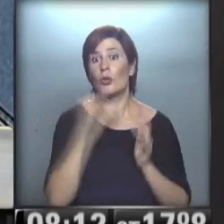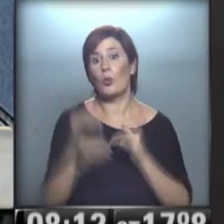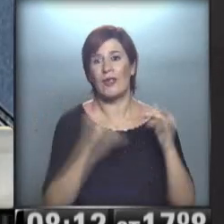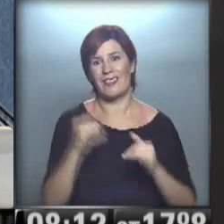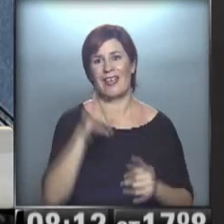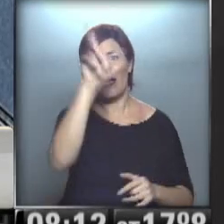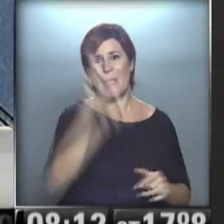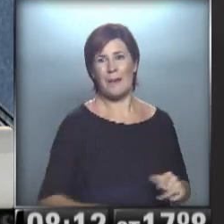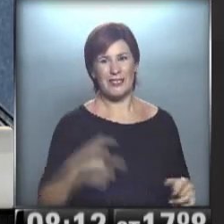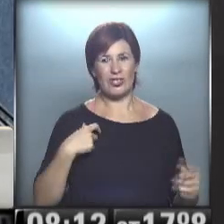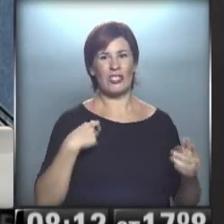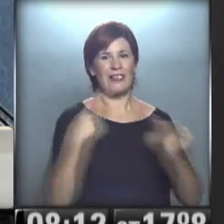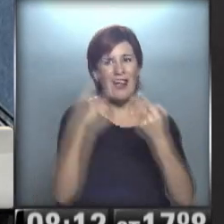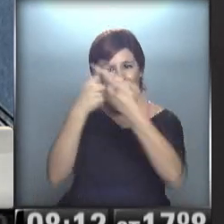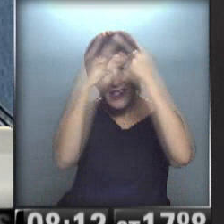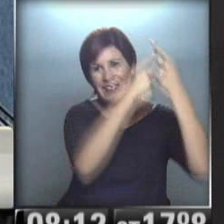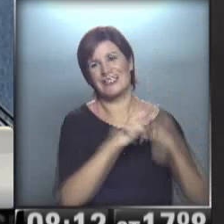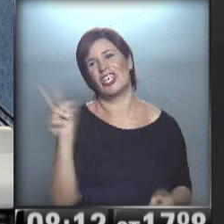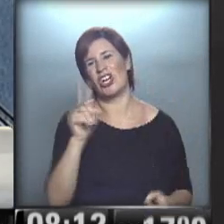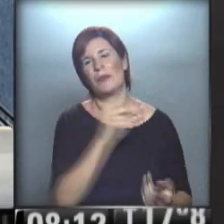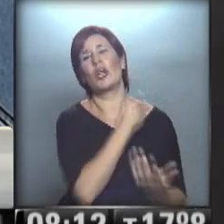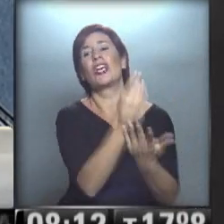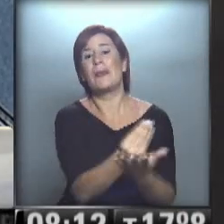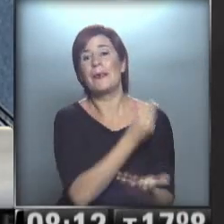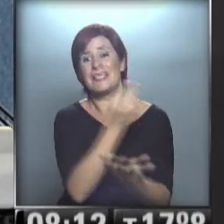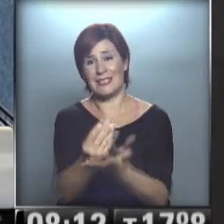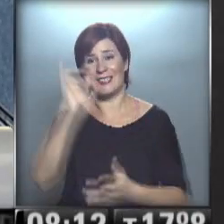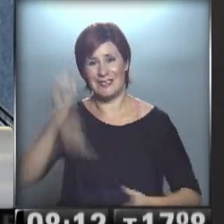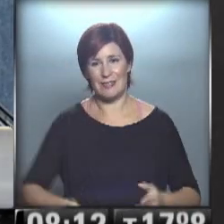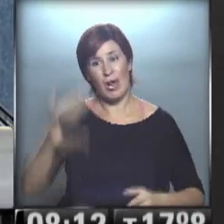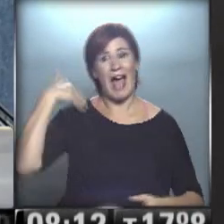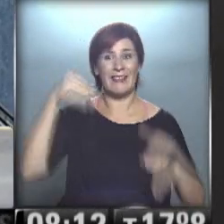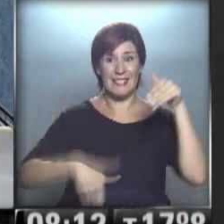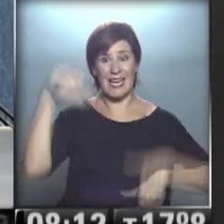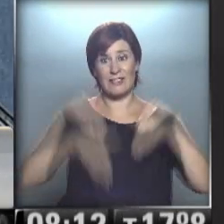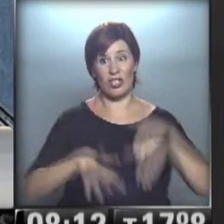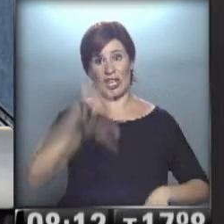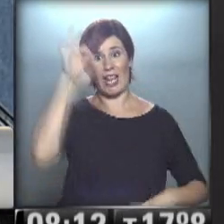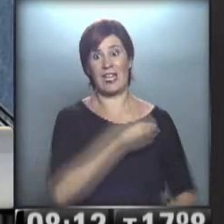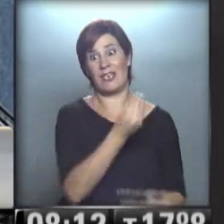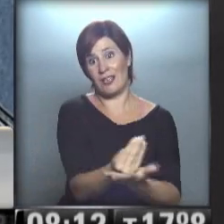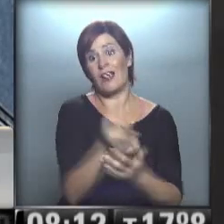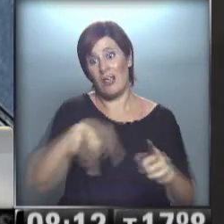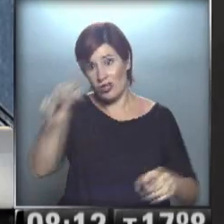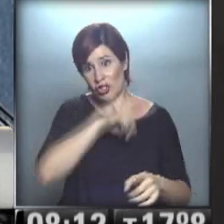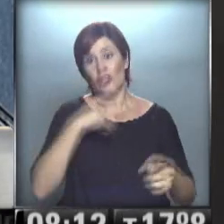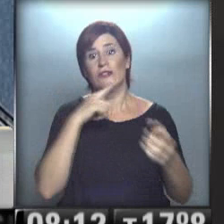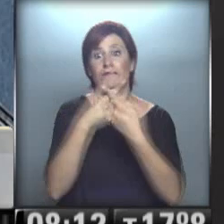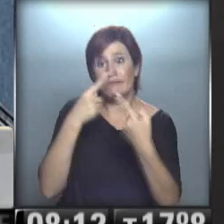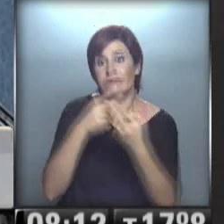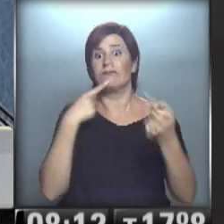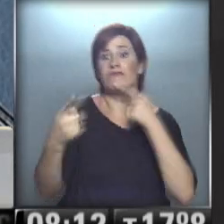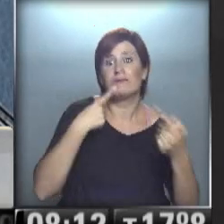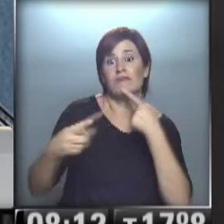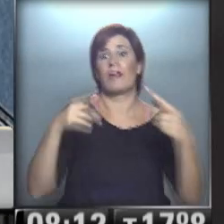ni gobierna, sino a través de sus representantes que son elegidos por la voluntad popular. Y por último, sabemos